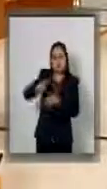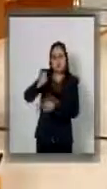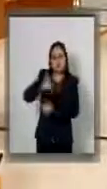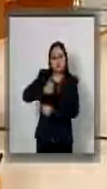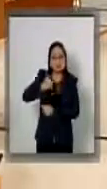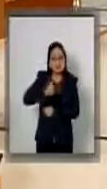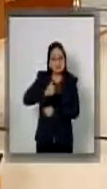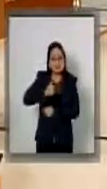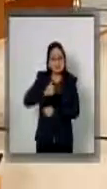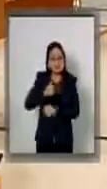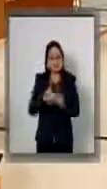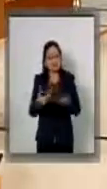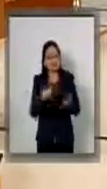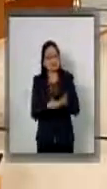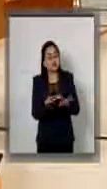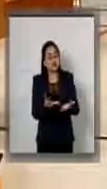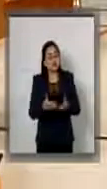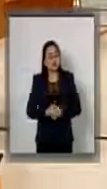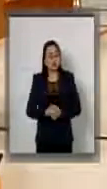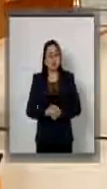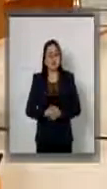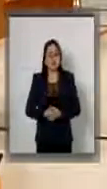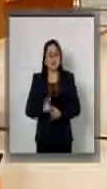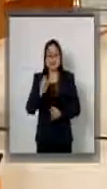Hoy tenemos